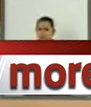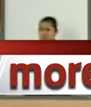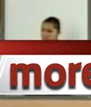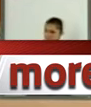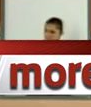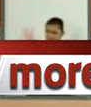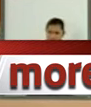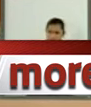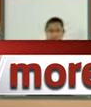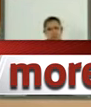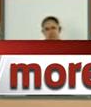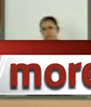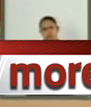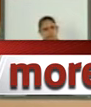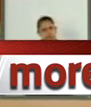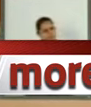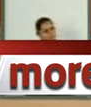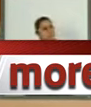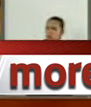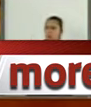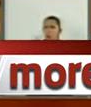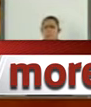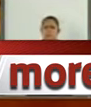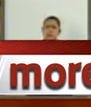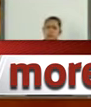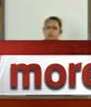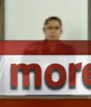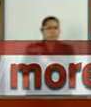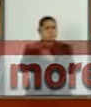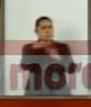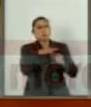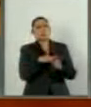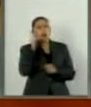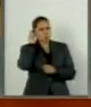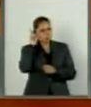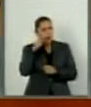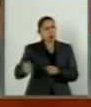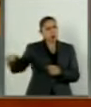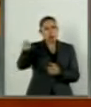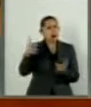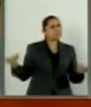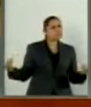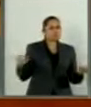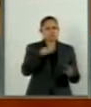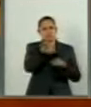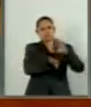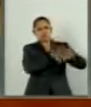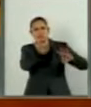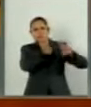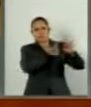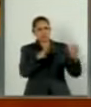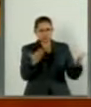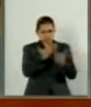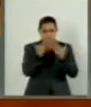para los procesos electorales venideros. El próximo 5 de junio, los habitantes de la Ciudad de